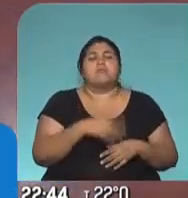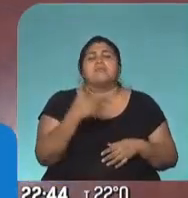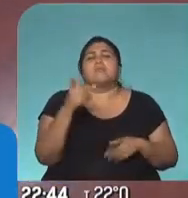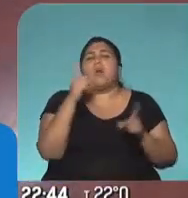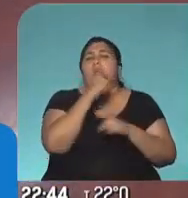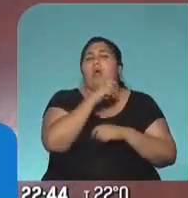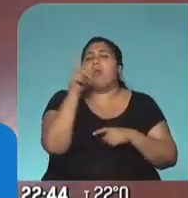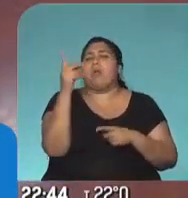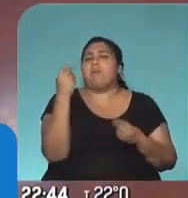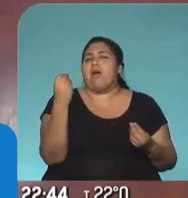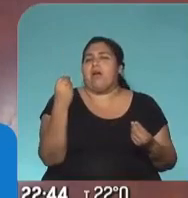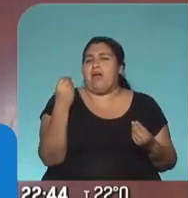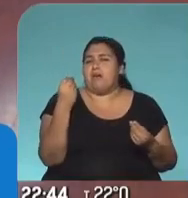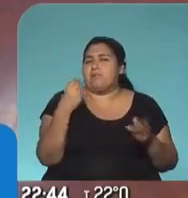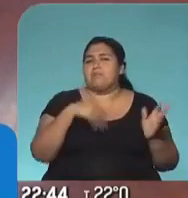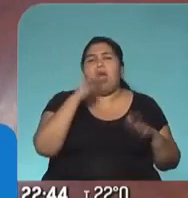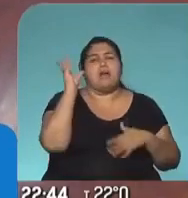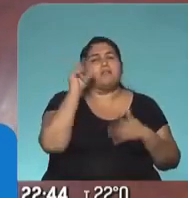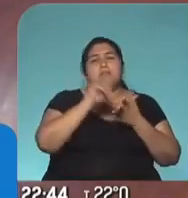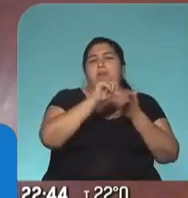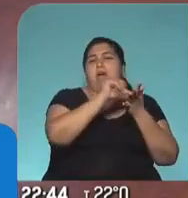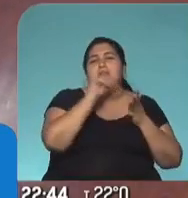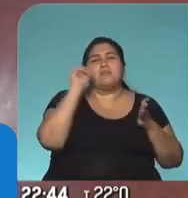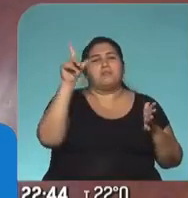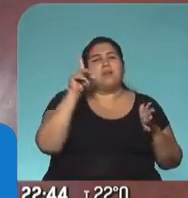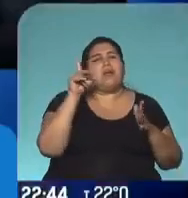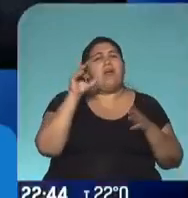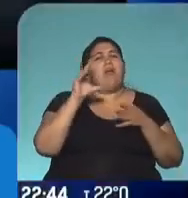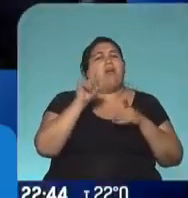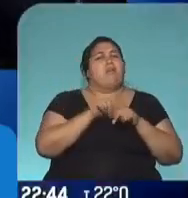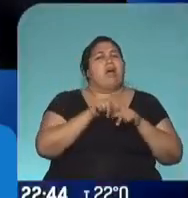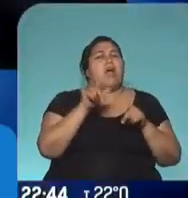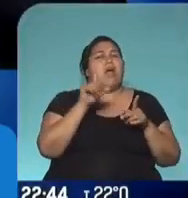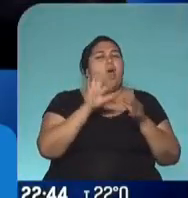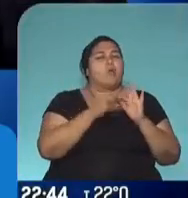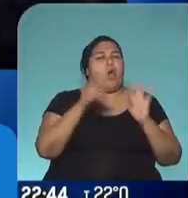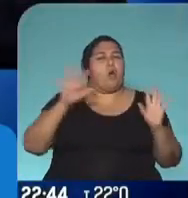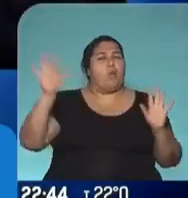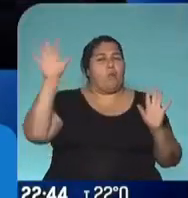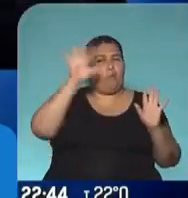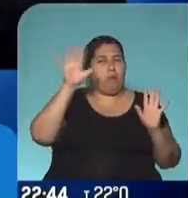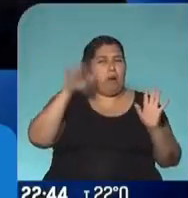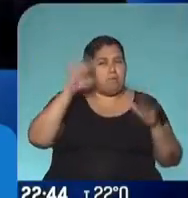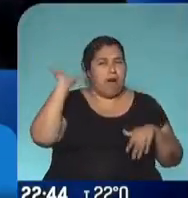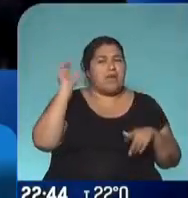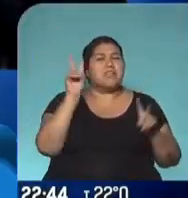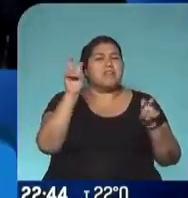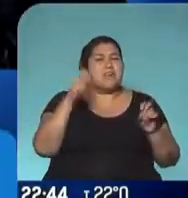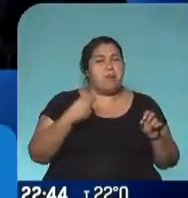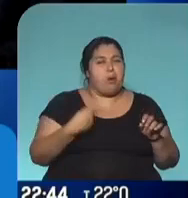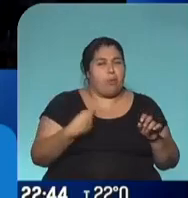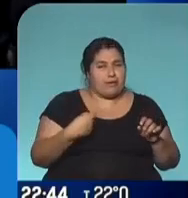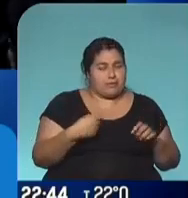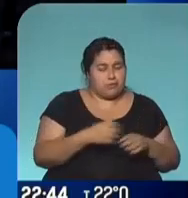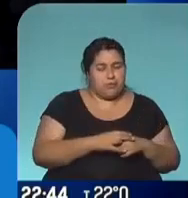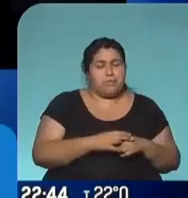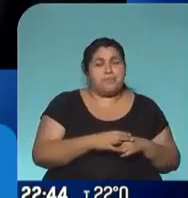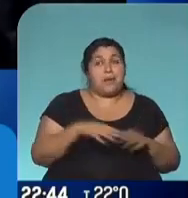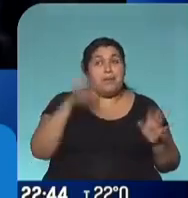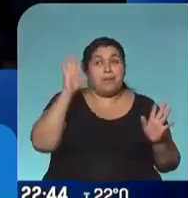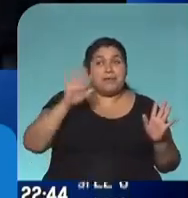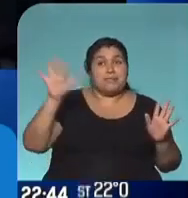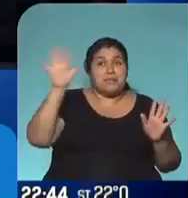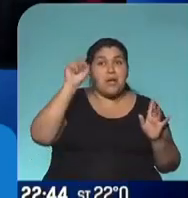que enfrentan todos los países europeos, el de los sistemas de pensiones. ¿Por qué? Por una cuestión muy simple. La esperanza de vida en Europa se ha